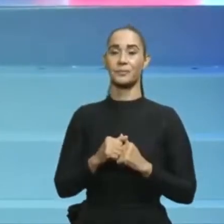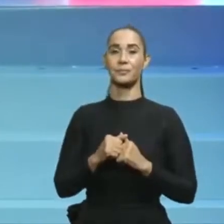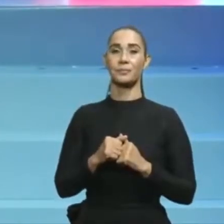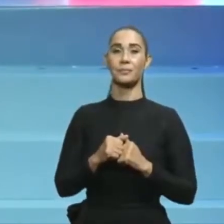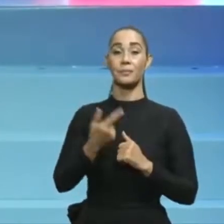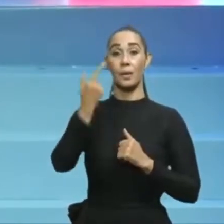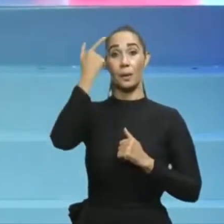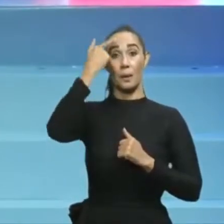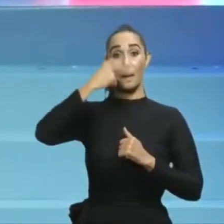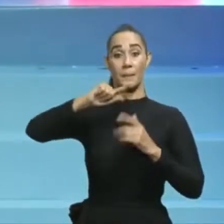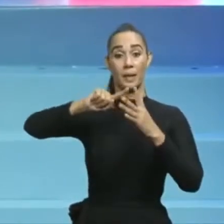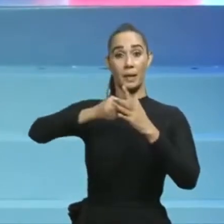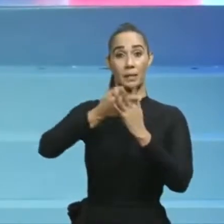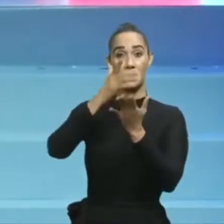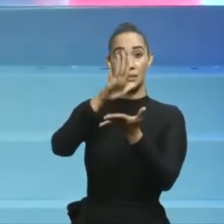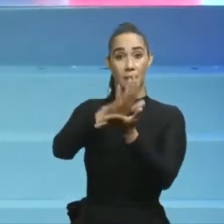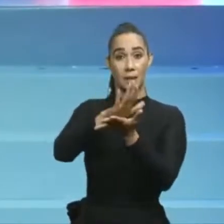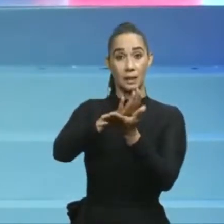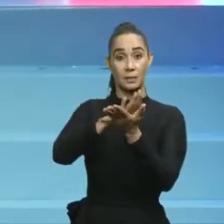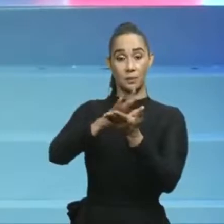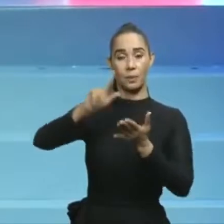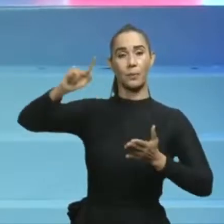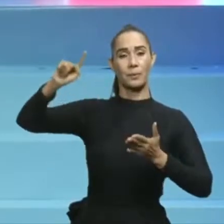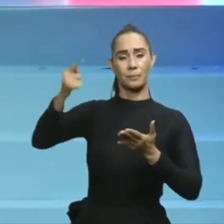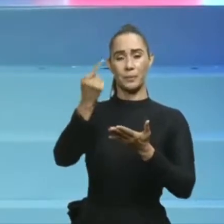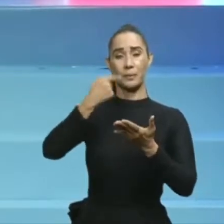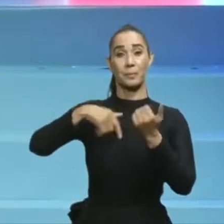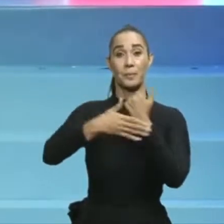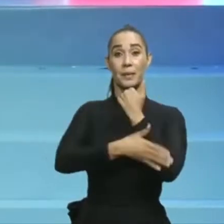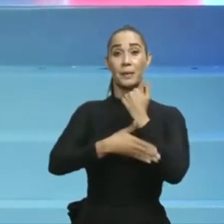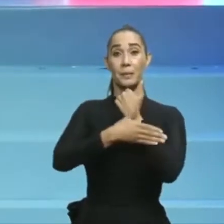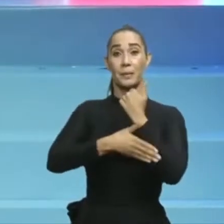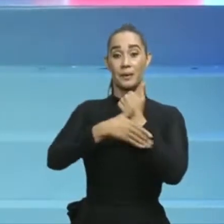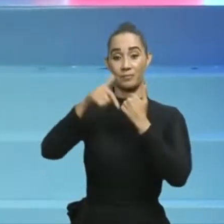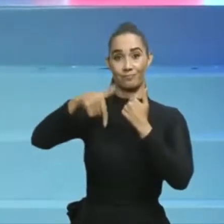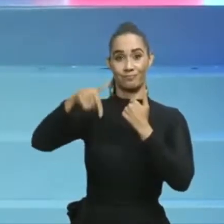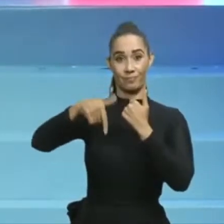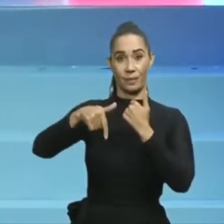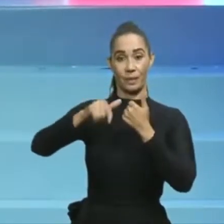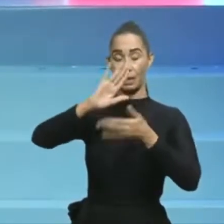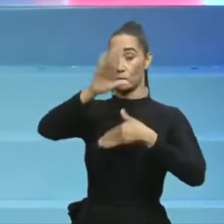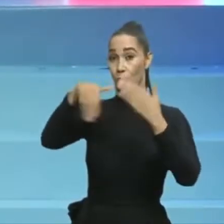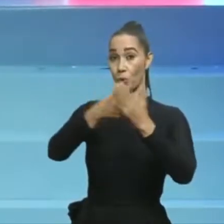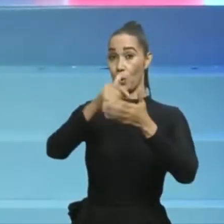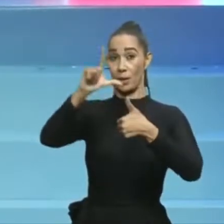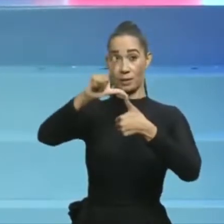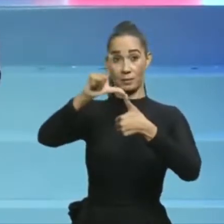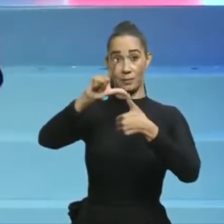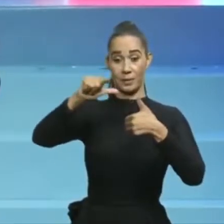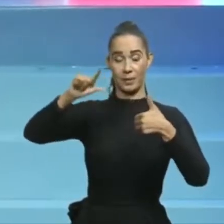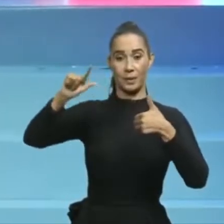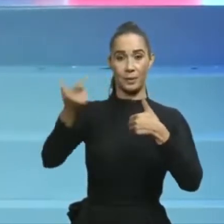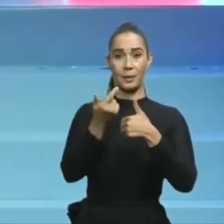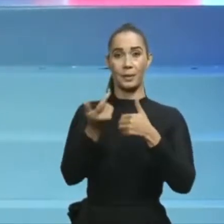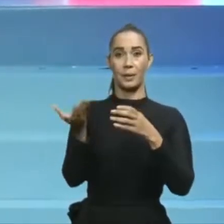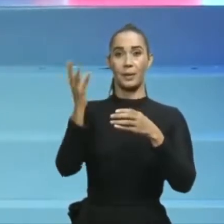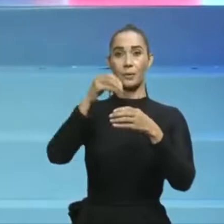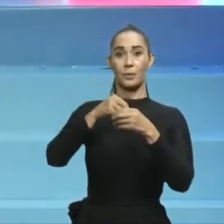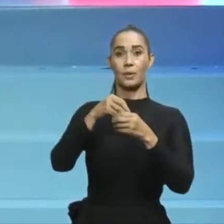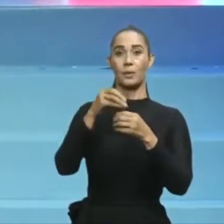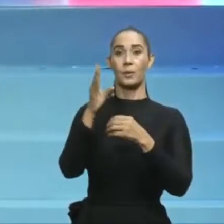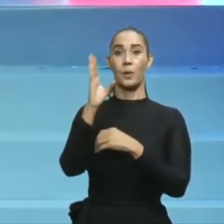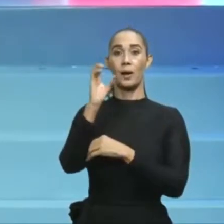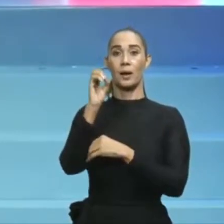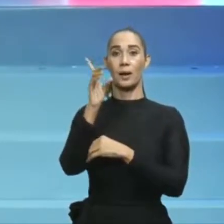para la reapertura fuimos el primer país de todas las américas oigan bien de todas las américas incluyendo a canadá y